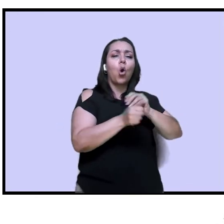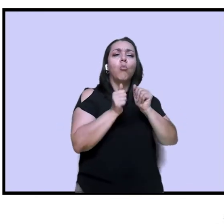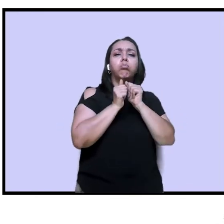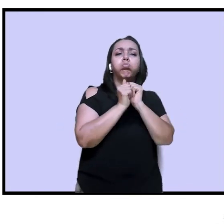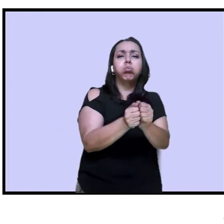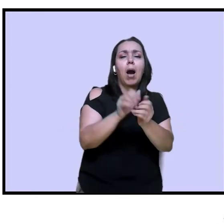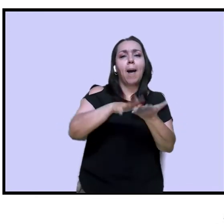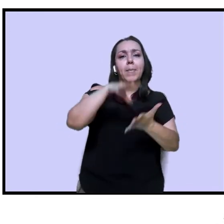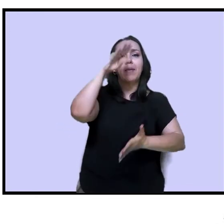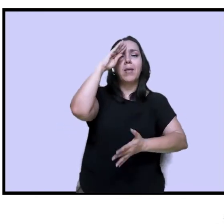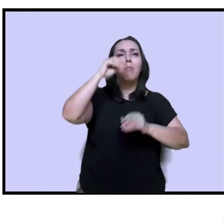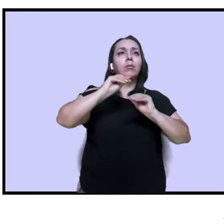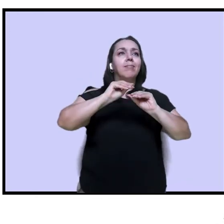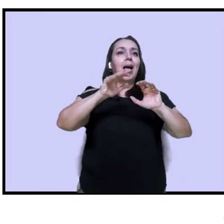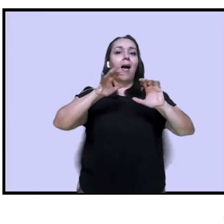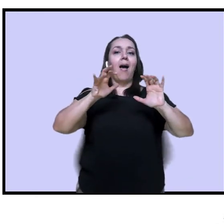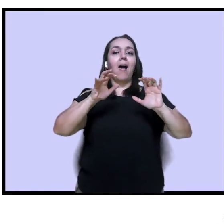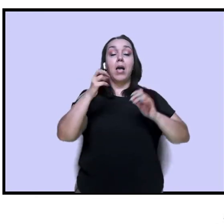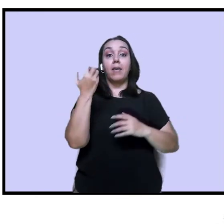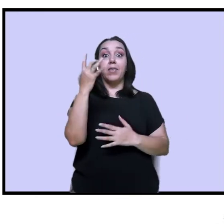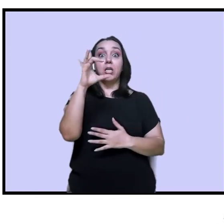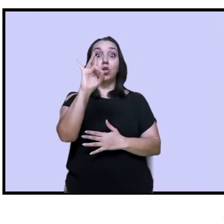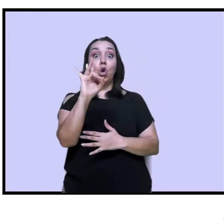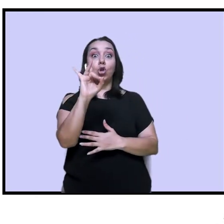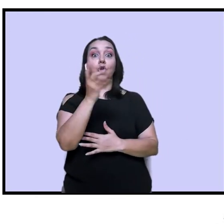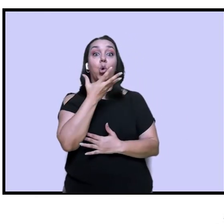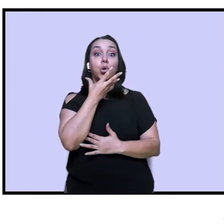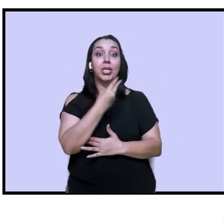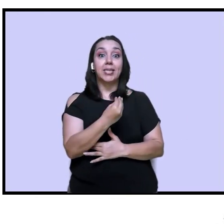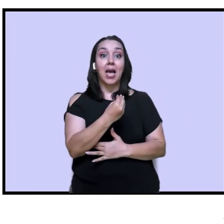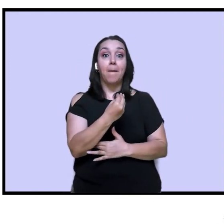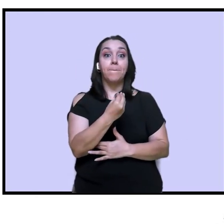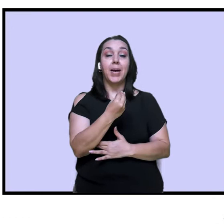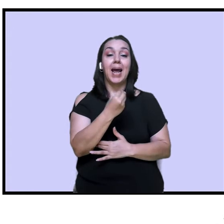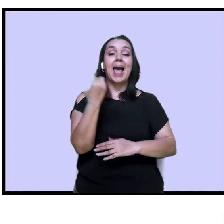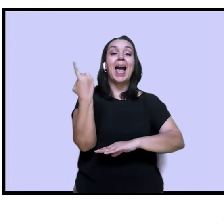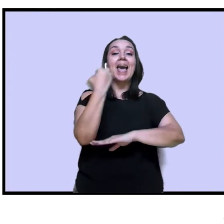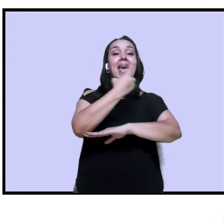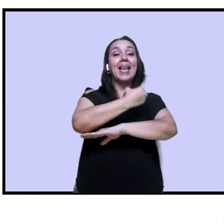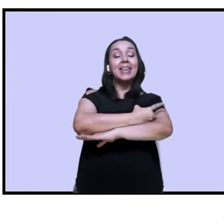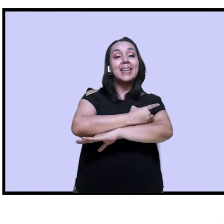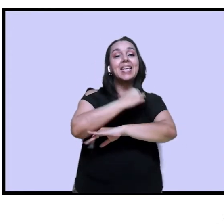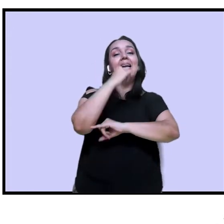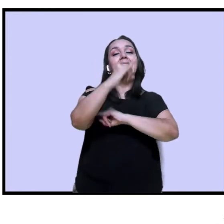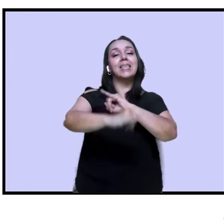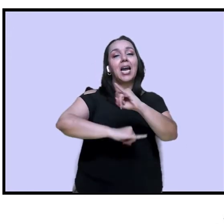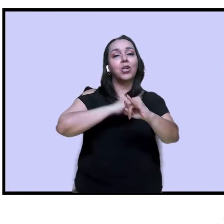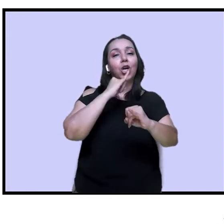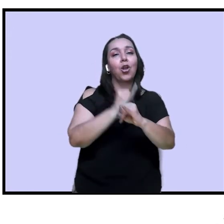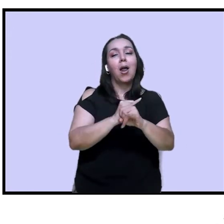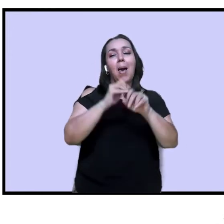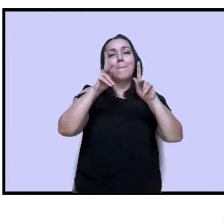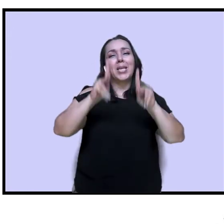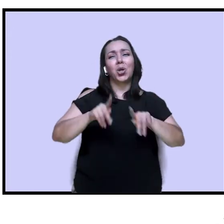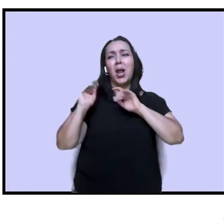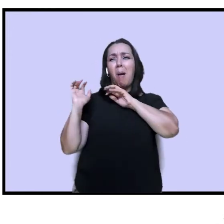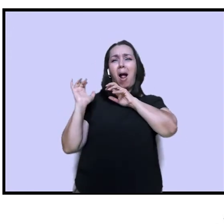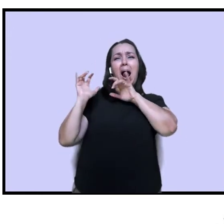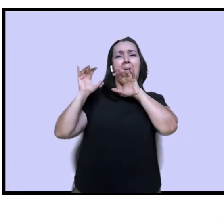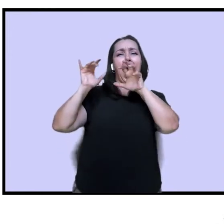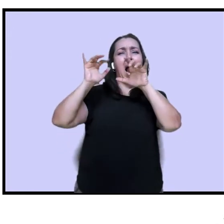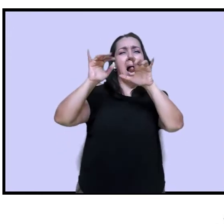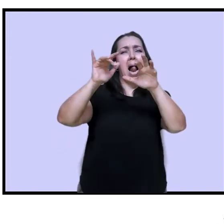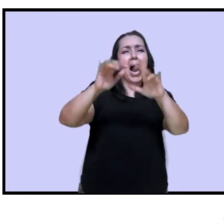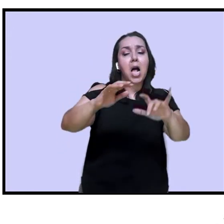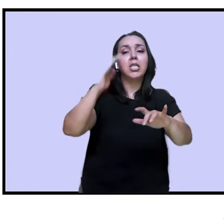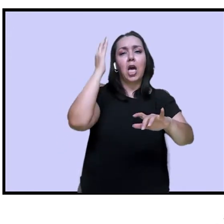cuidamos, aprendemos y brillamos, y el 18 de diciembre, que es el Día Internacional de la Persona Migrante, que sabemos la